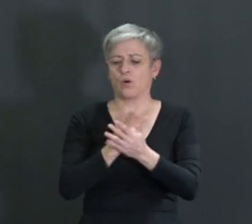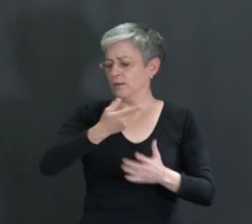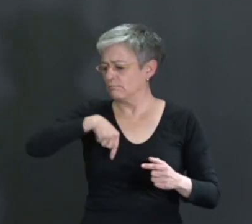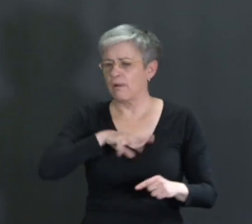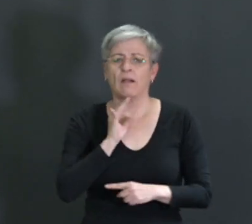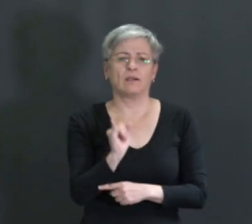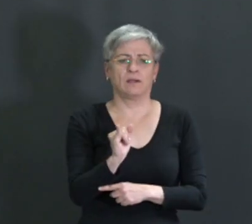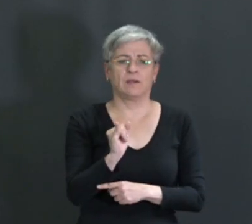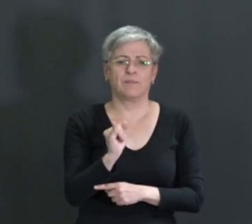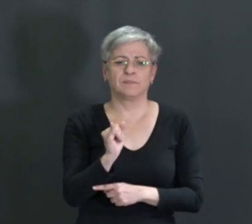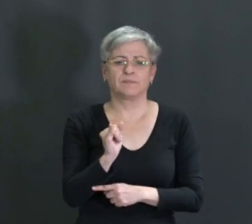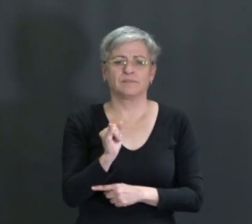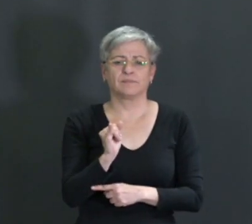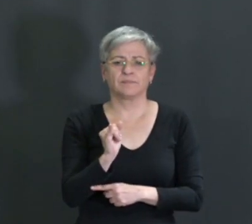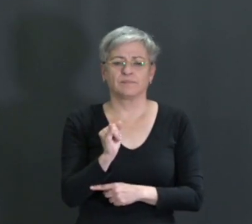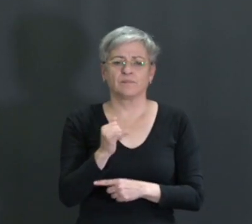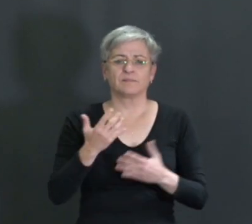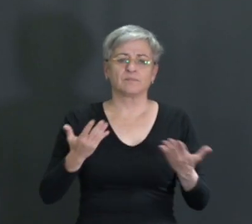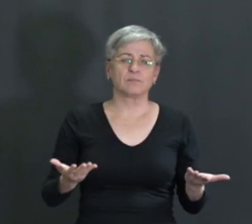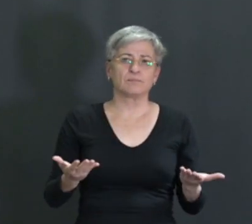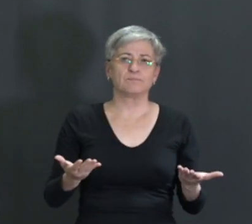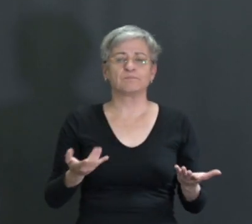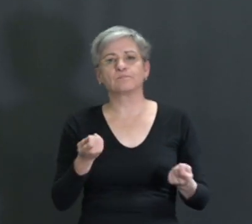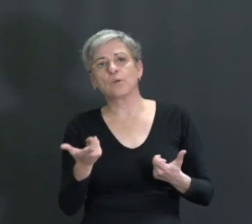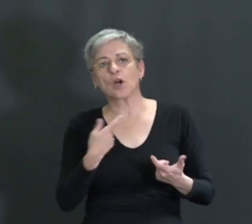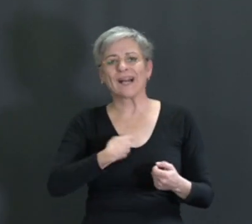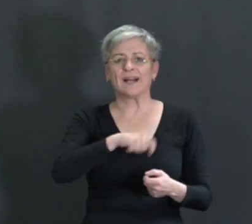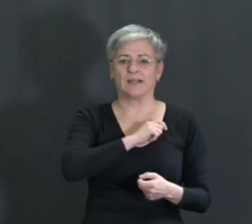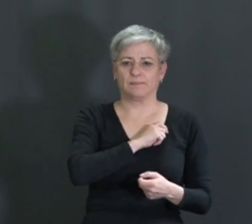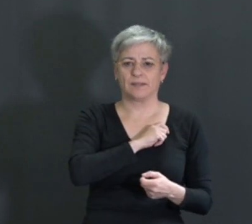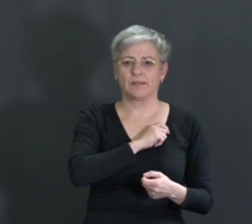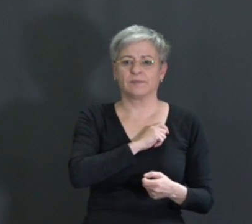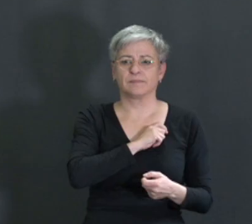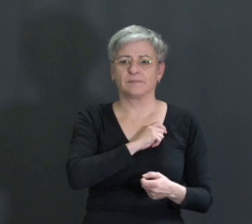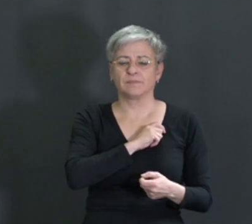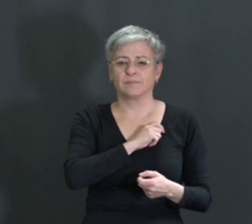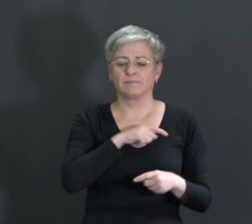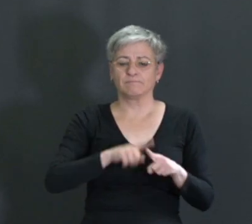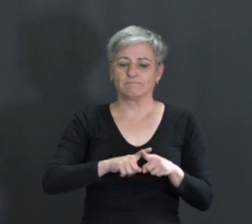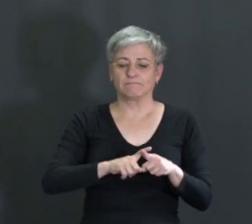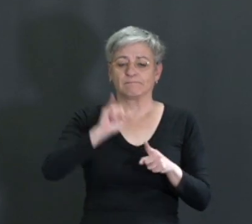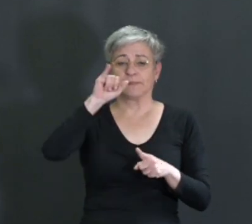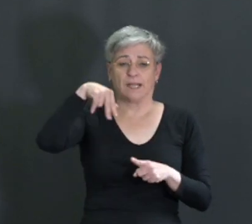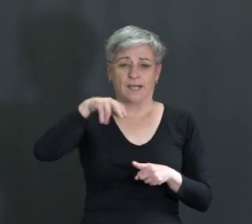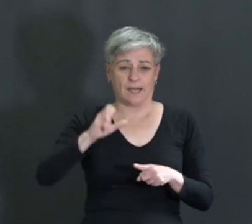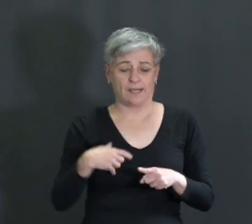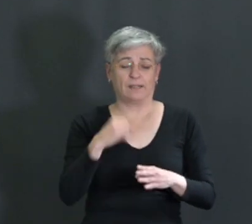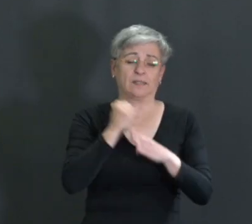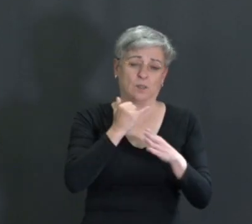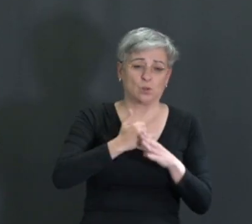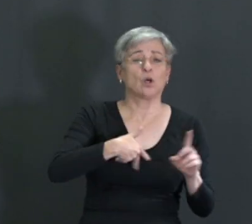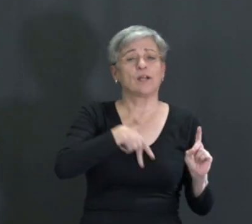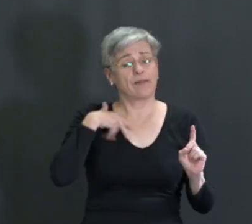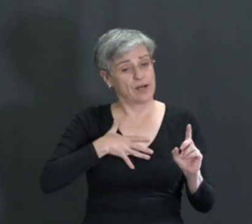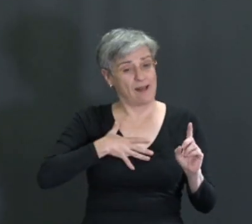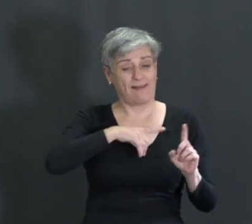¿Qué ocurre? Un poco en España la segunda actividad, según el INE, las encuestas